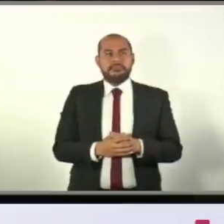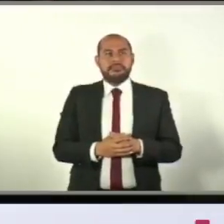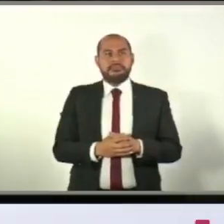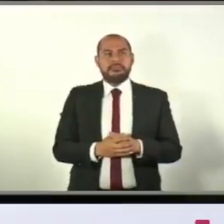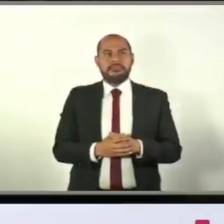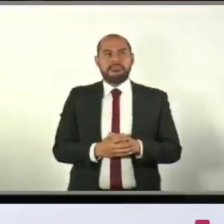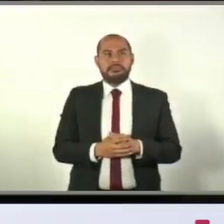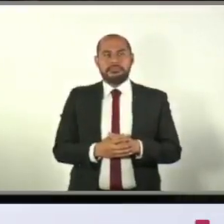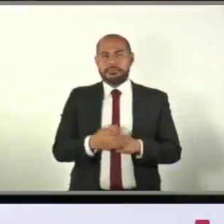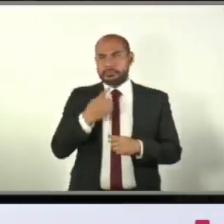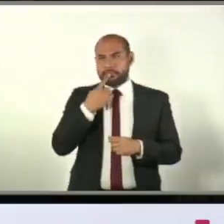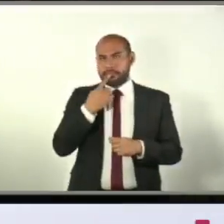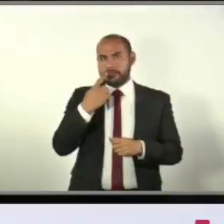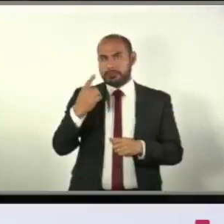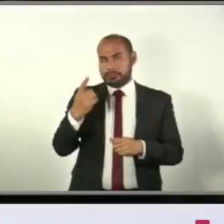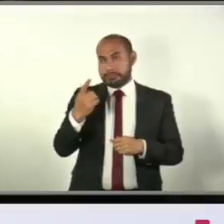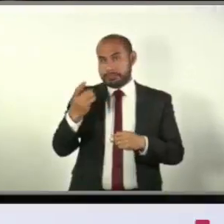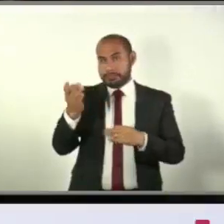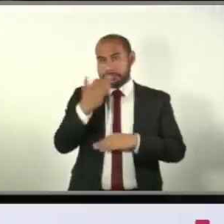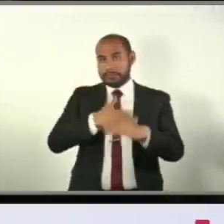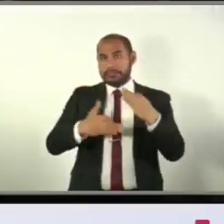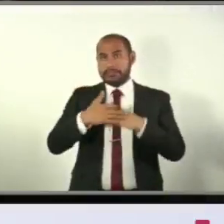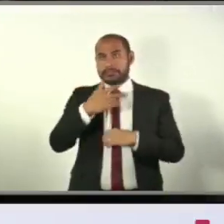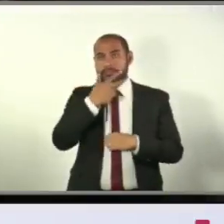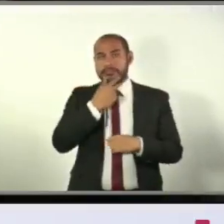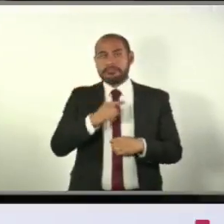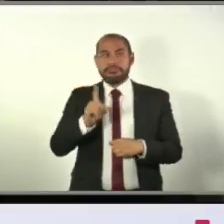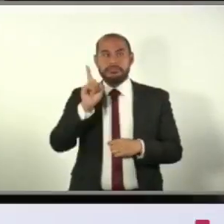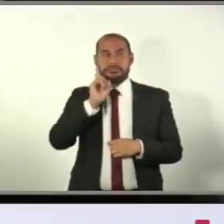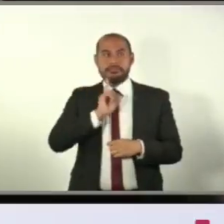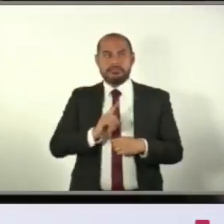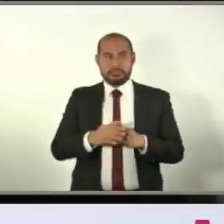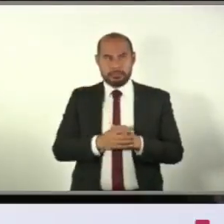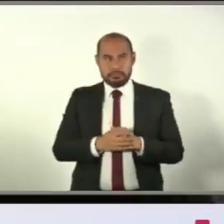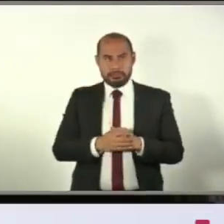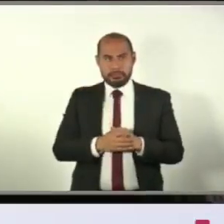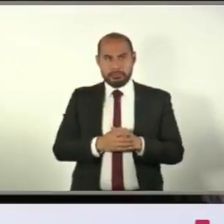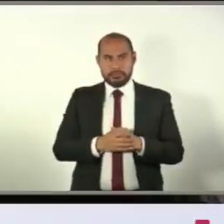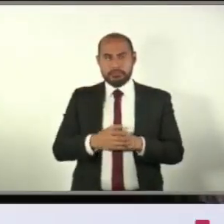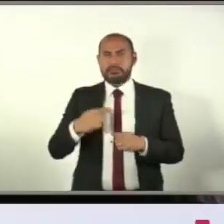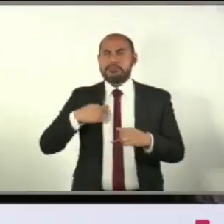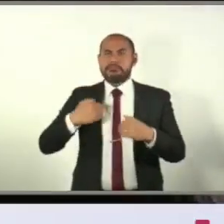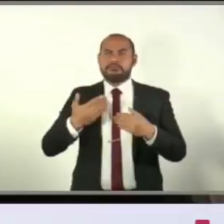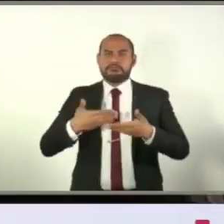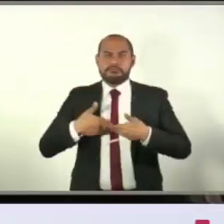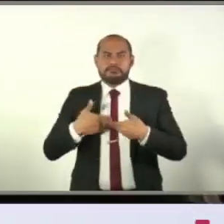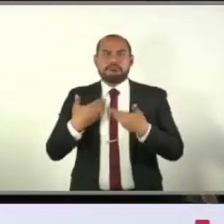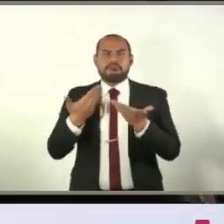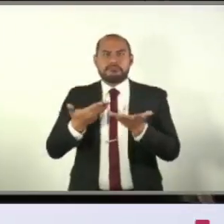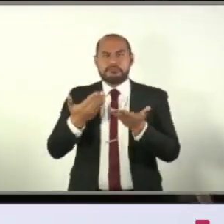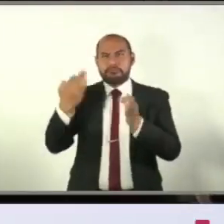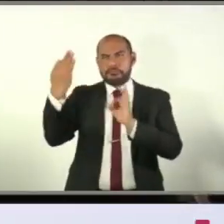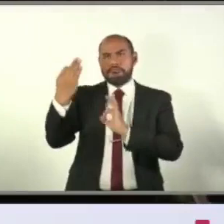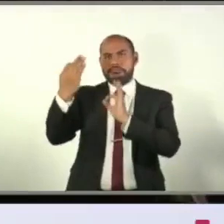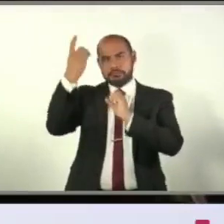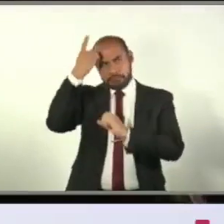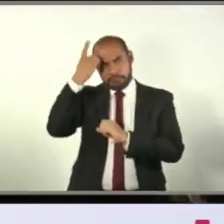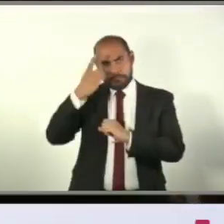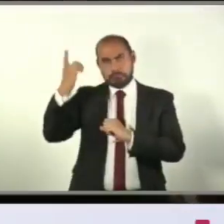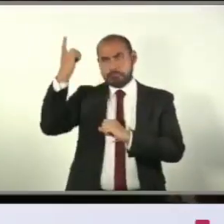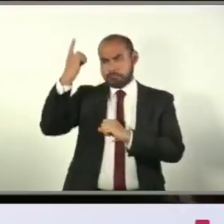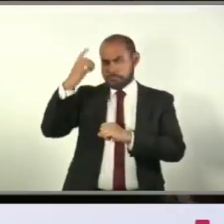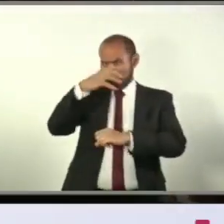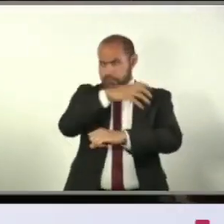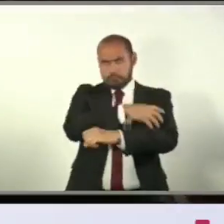Y decimos todos y todas juntos: yo confieso ante Dios